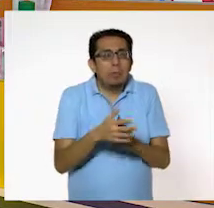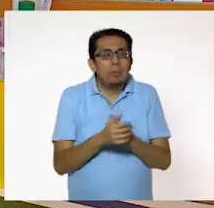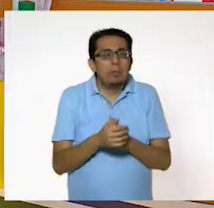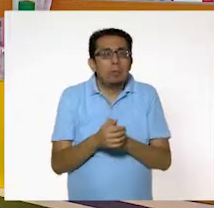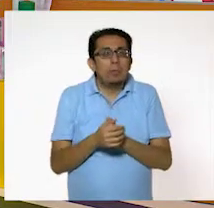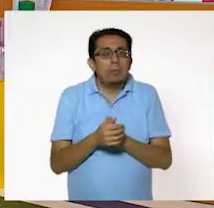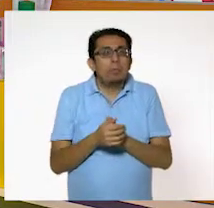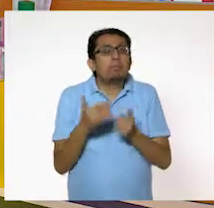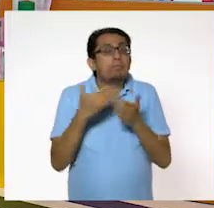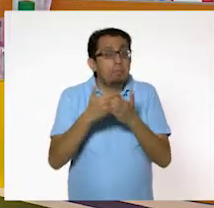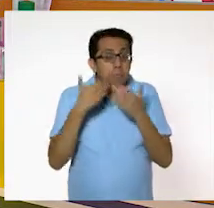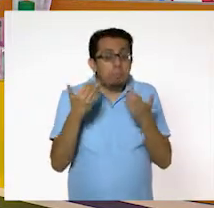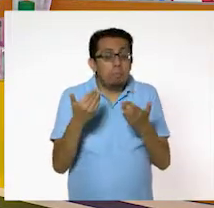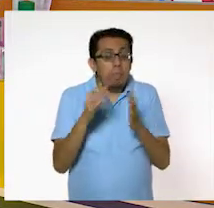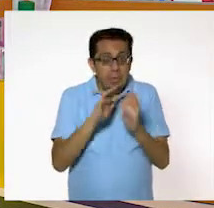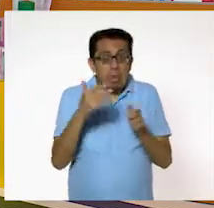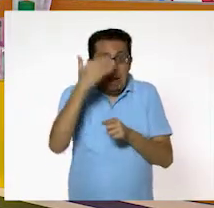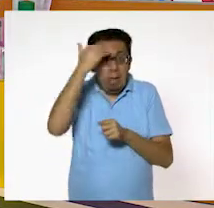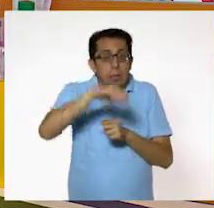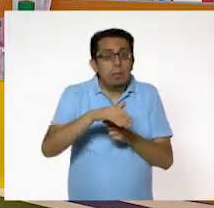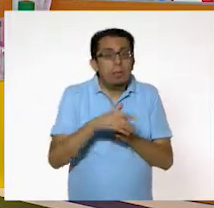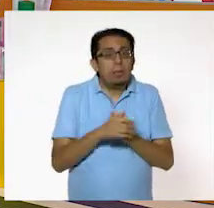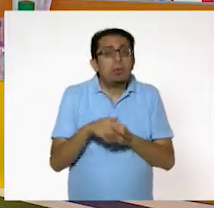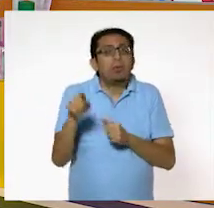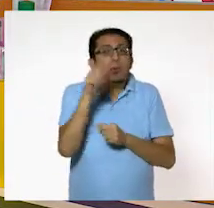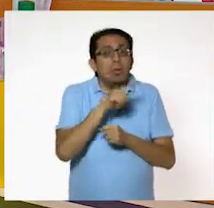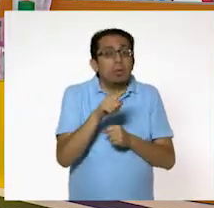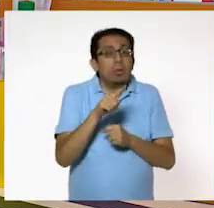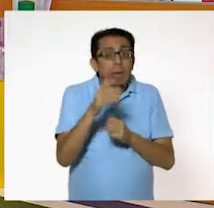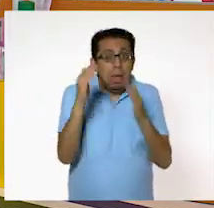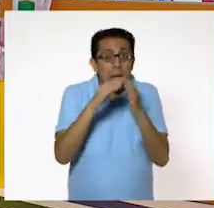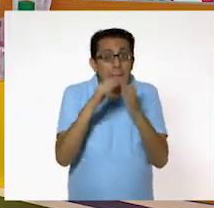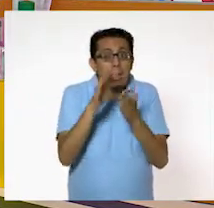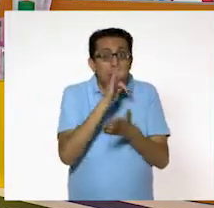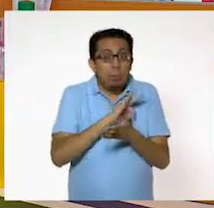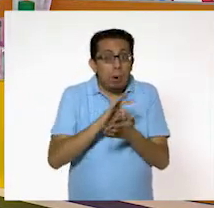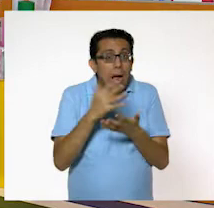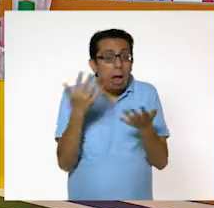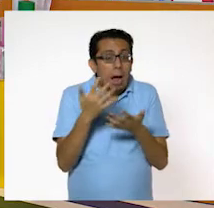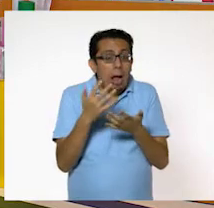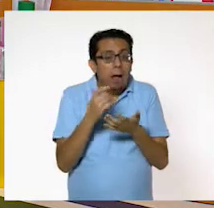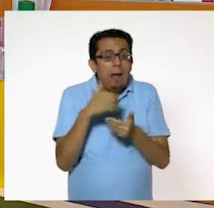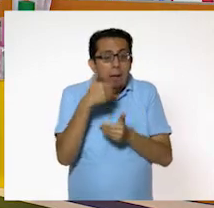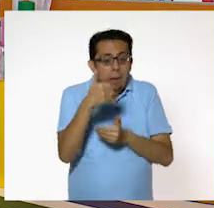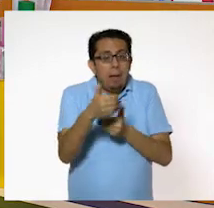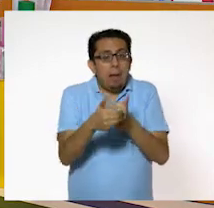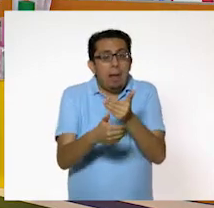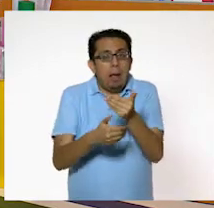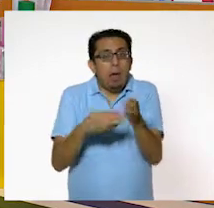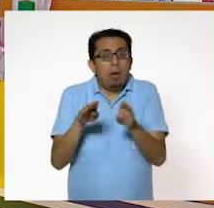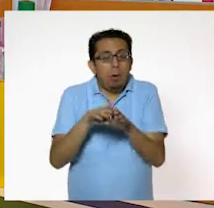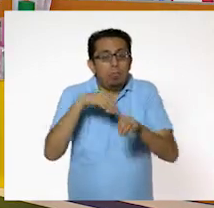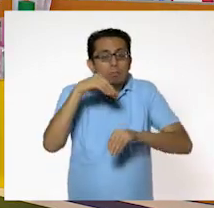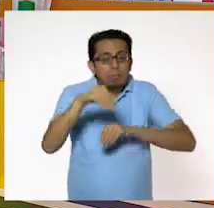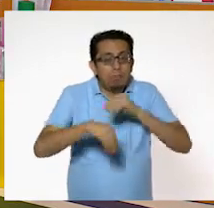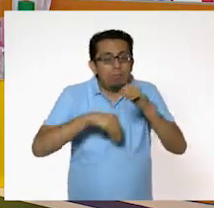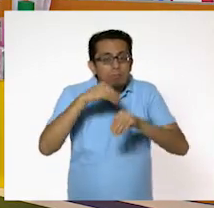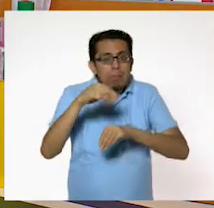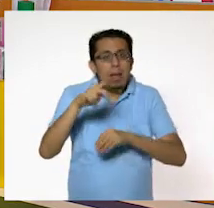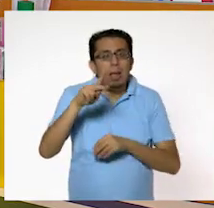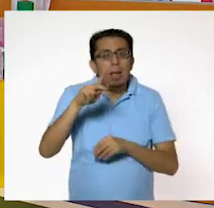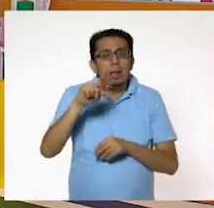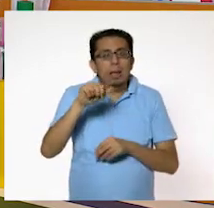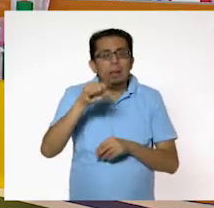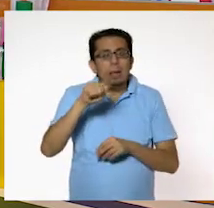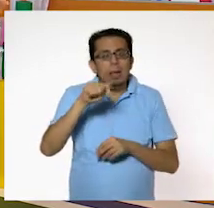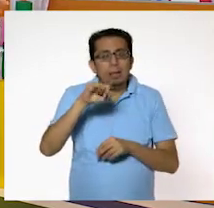bueno, ahora que ya sabemos, pues ustedes pueden hacer en casita, niños y niñas, el proceso de elaboración de cómo se hace la plastilina